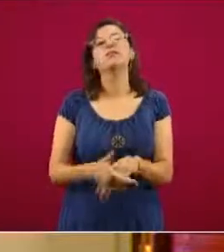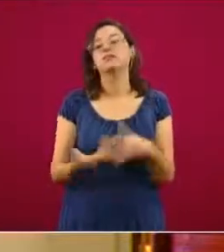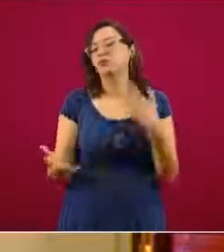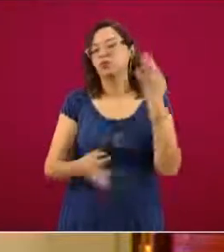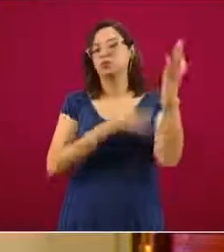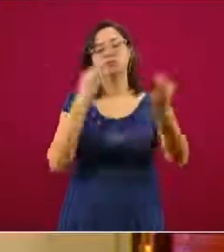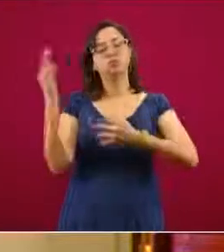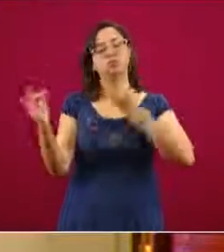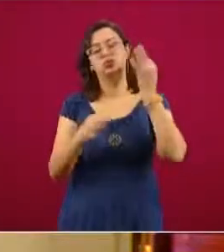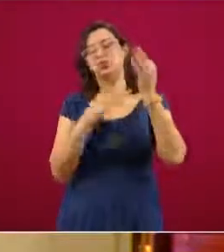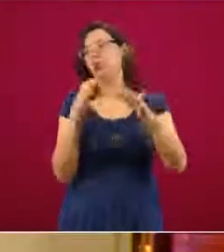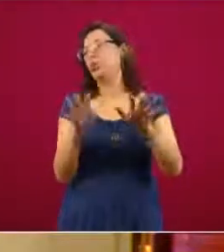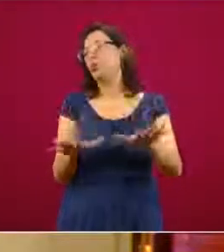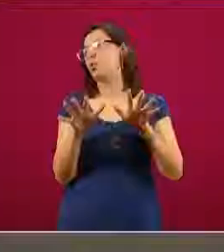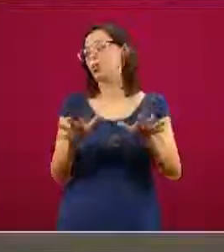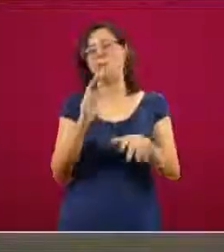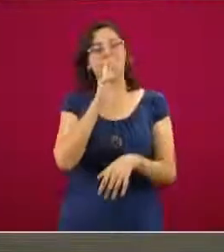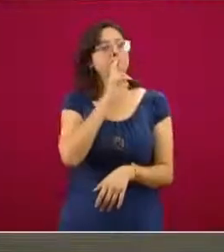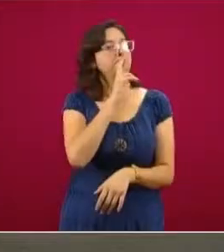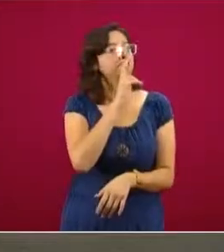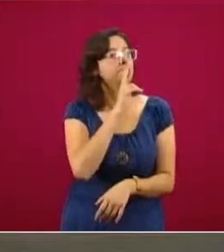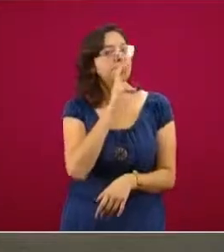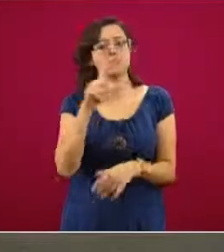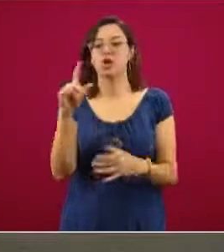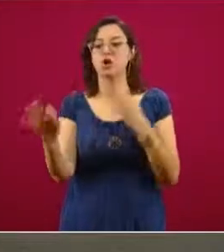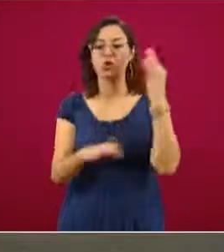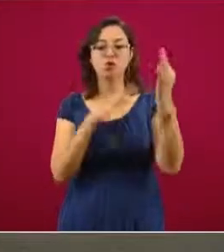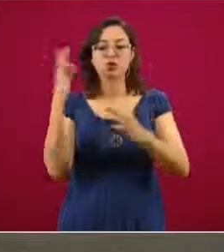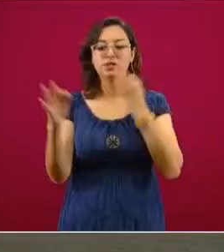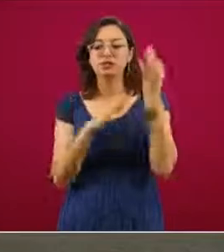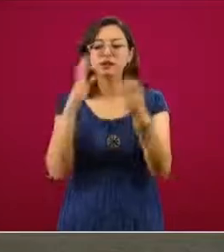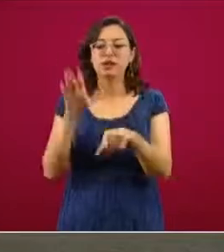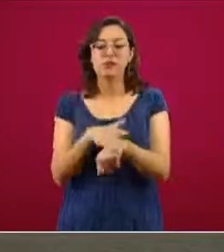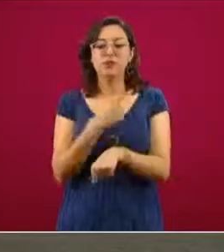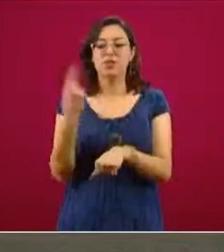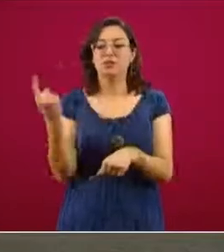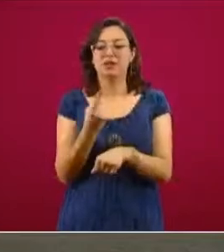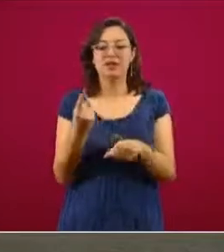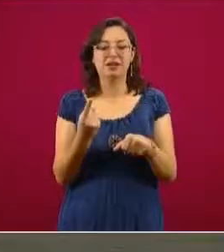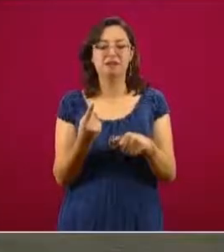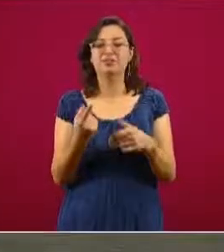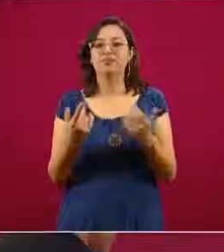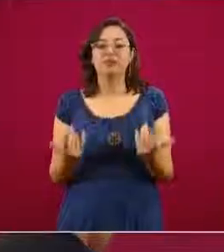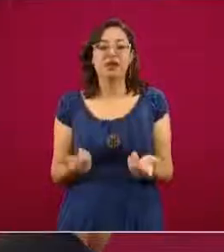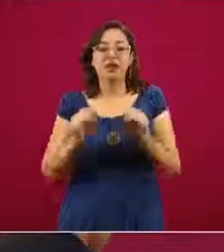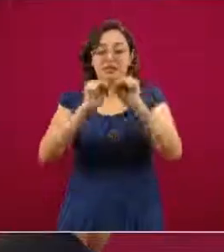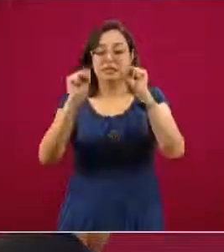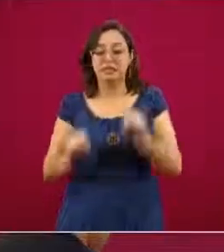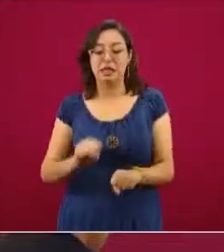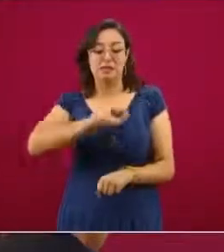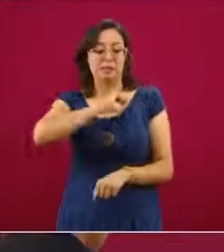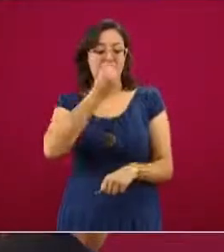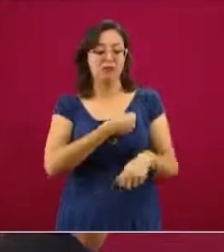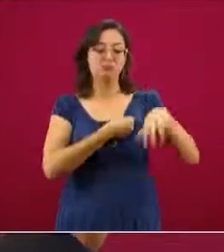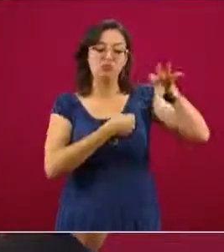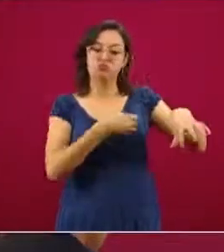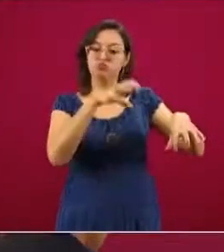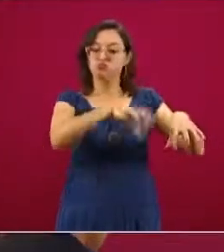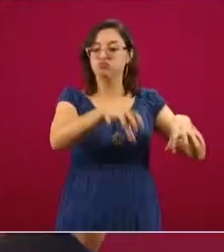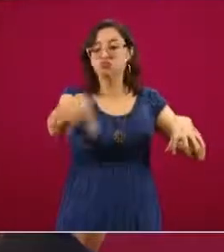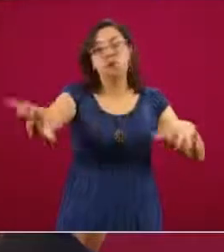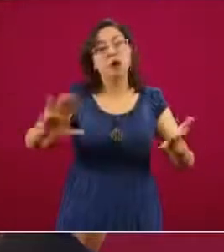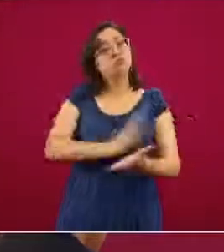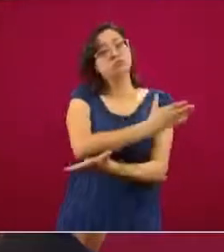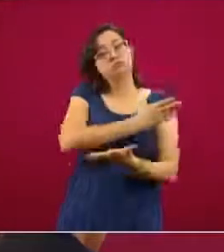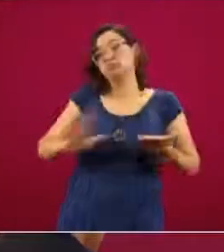noticias que han ocurrido, porque no podía oponerse esta fragmentación histórica del sistema a la posibilidad de salvar